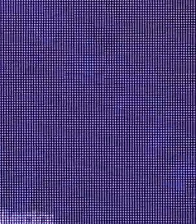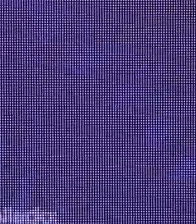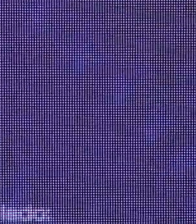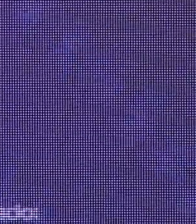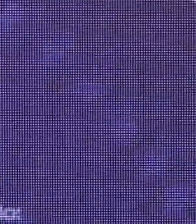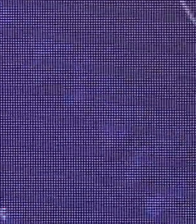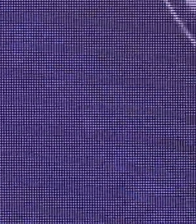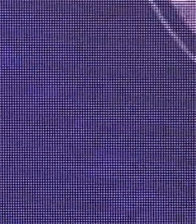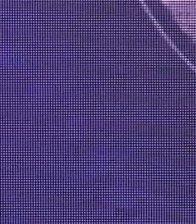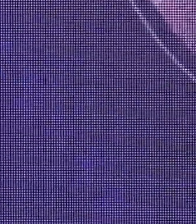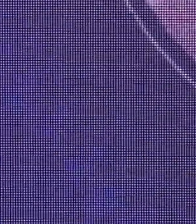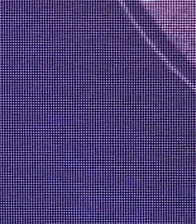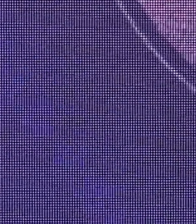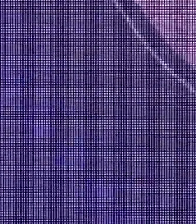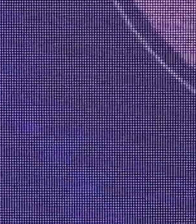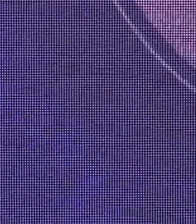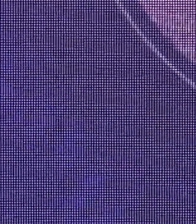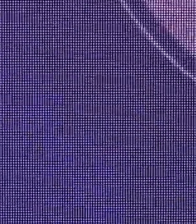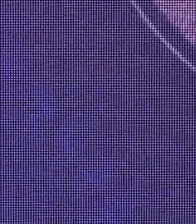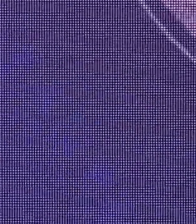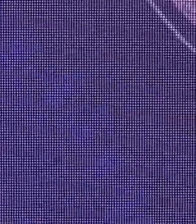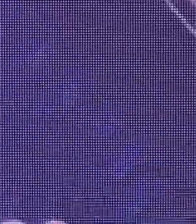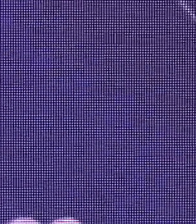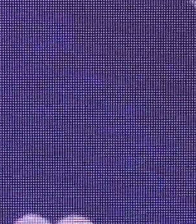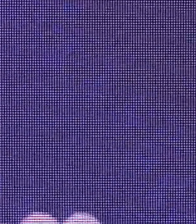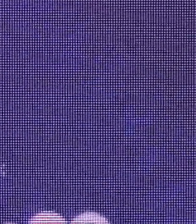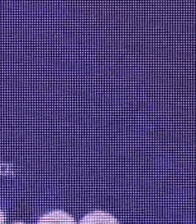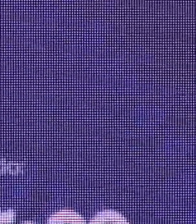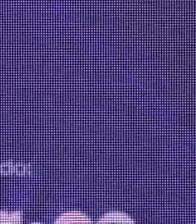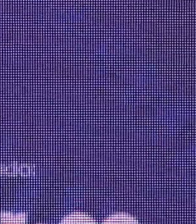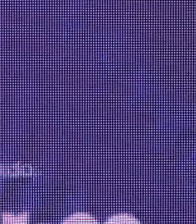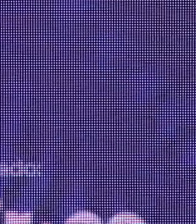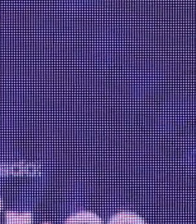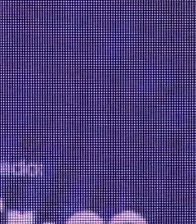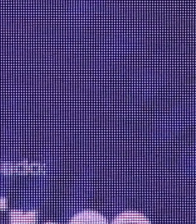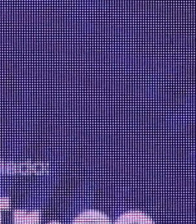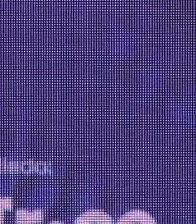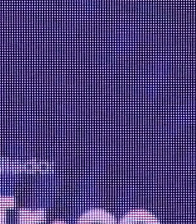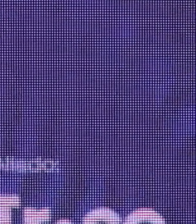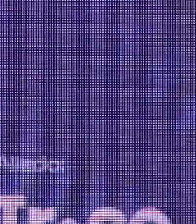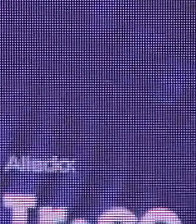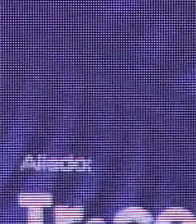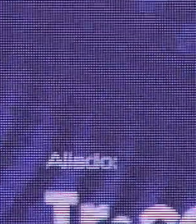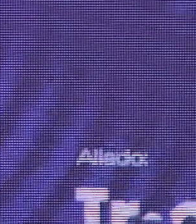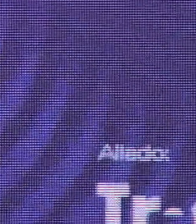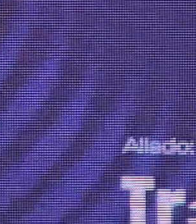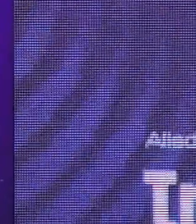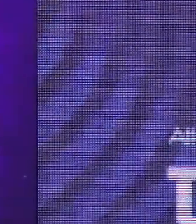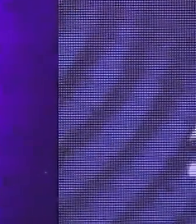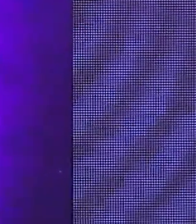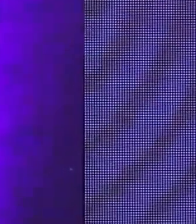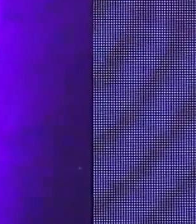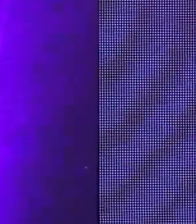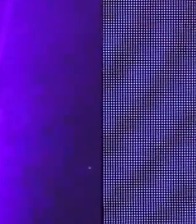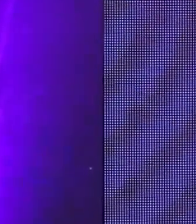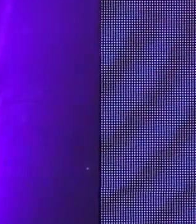esto. Y por esto Google también no solamente está invirtiendo en las TPUs, sino en algo que es la computación cuántica. No sé si ustedes han